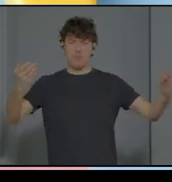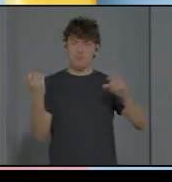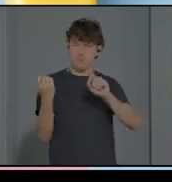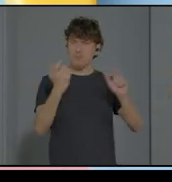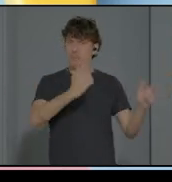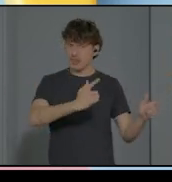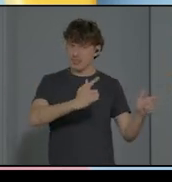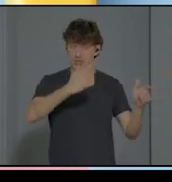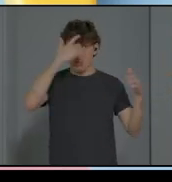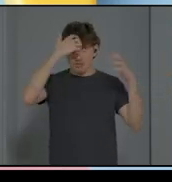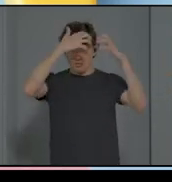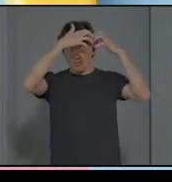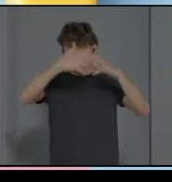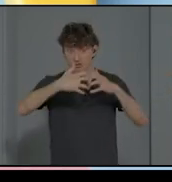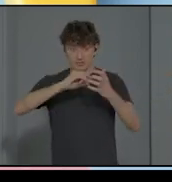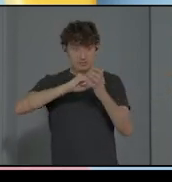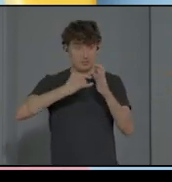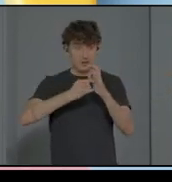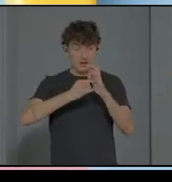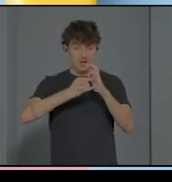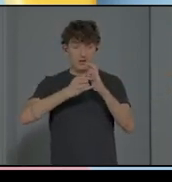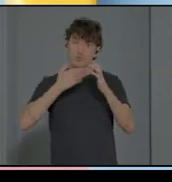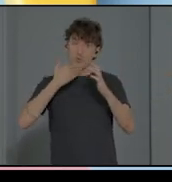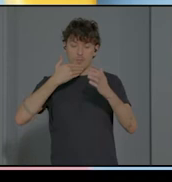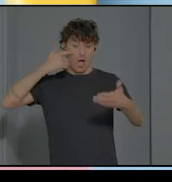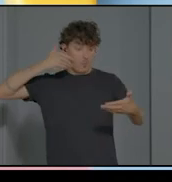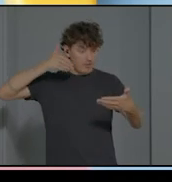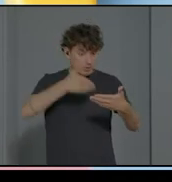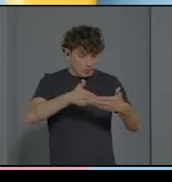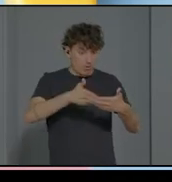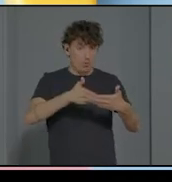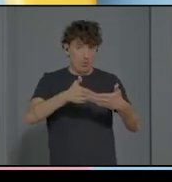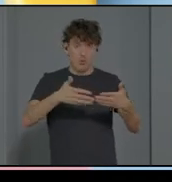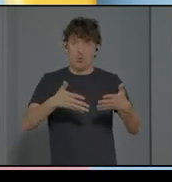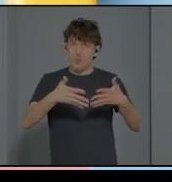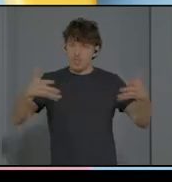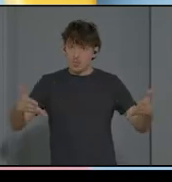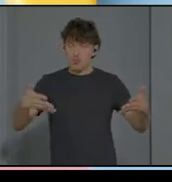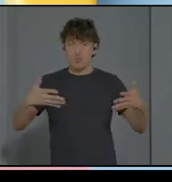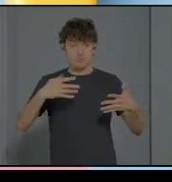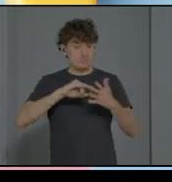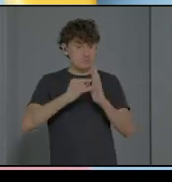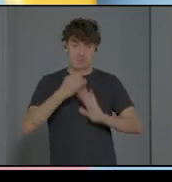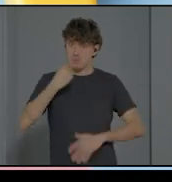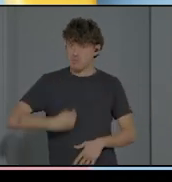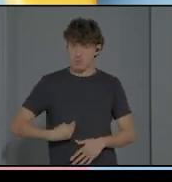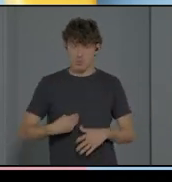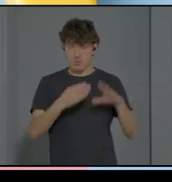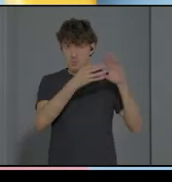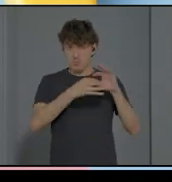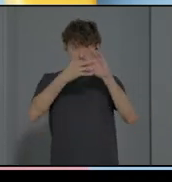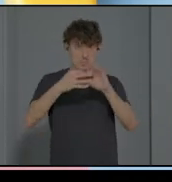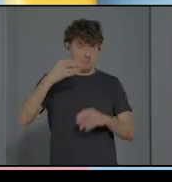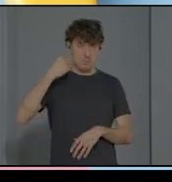alguna forma está conectado al mismo sistema, y cuando la próxima vez vayáis en un tren y os sintáis